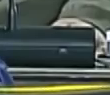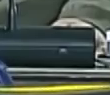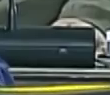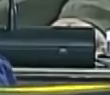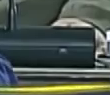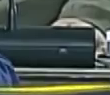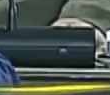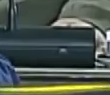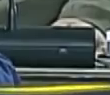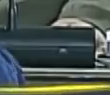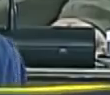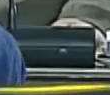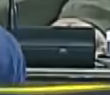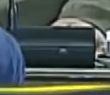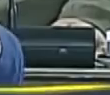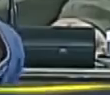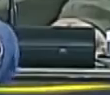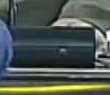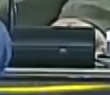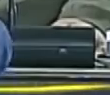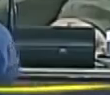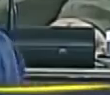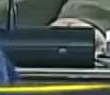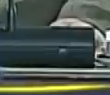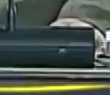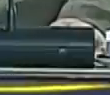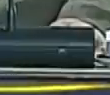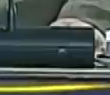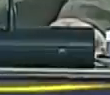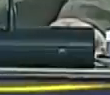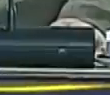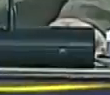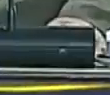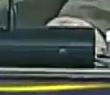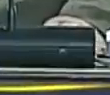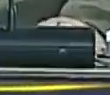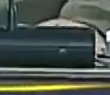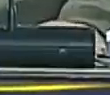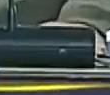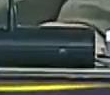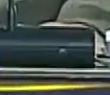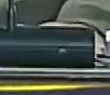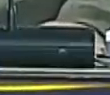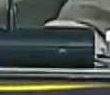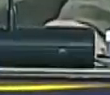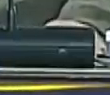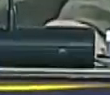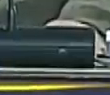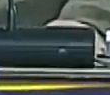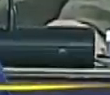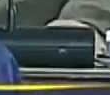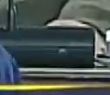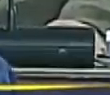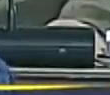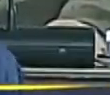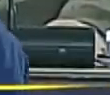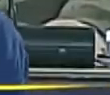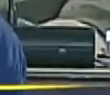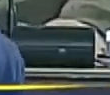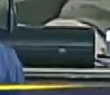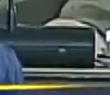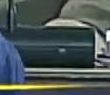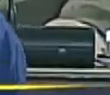luego de la situación de la tragedia que vivimos hace unos meses en varios municipios donde